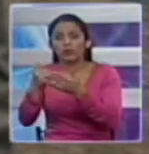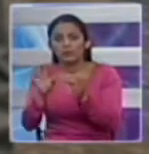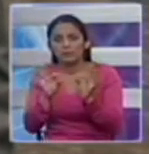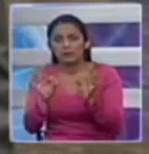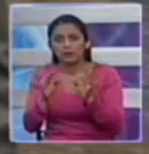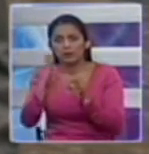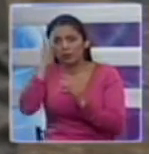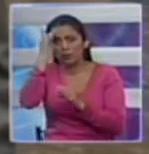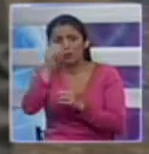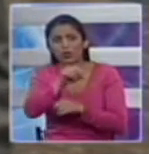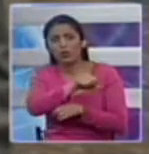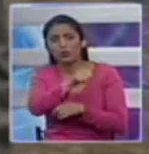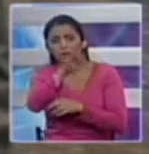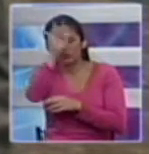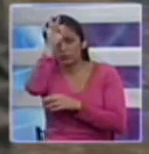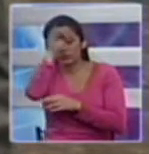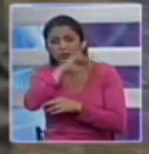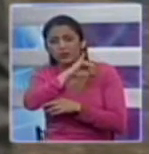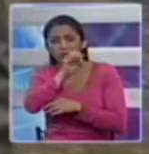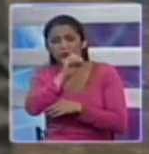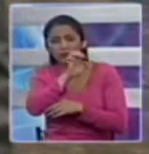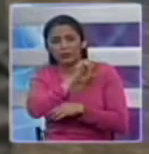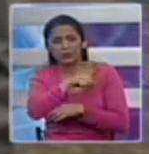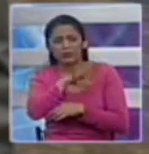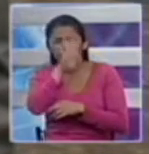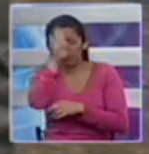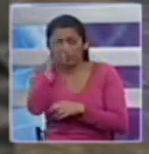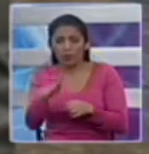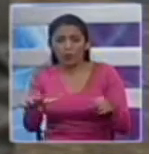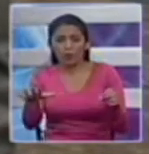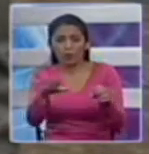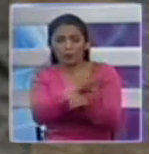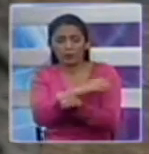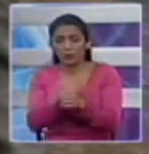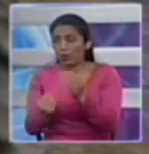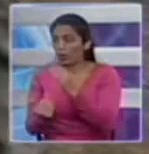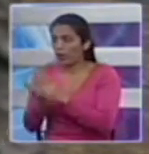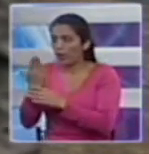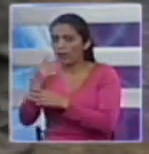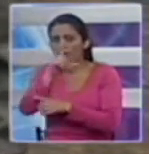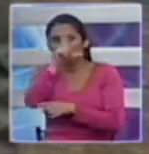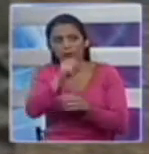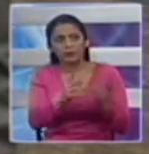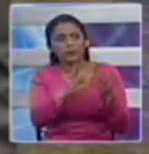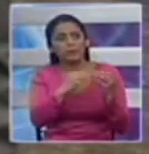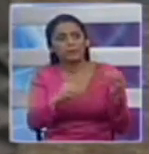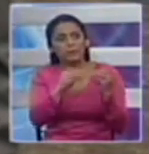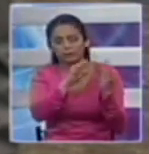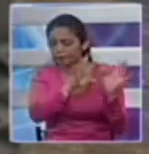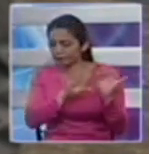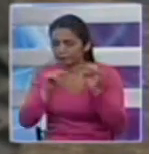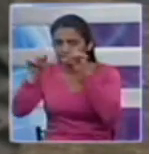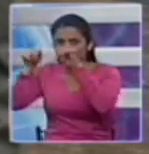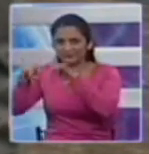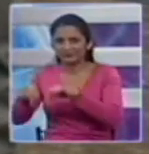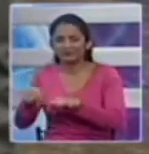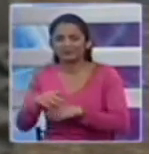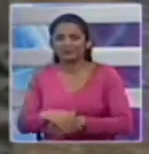primer nivel del Hospital José Carrasco Arteaga. Esto es lo que les podemos informar en estudios. Usted tiene más noticias. Buenas tardes.